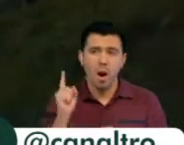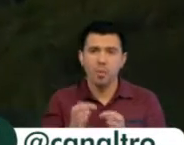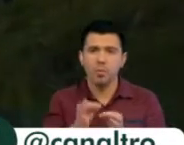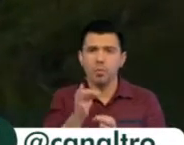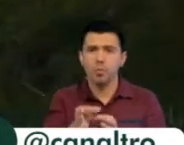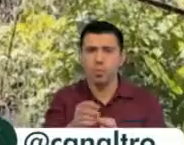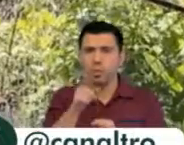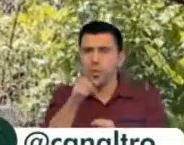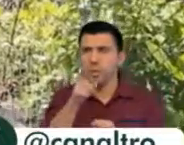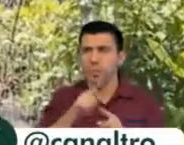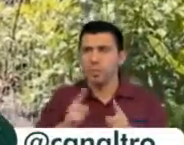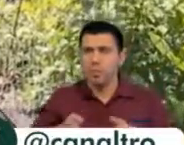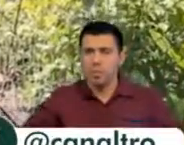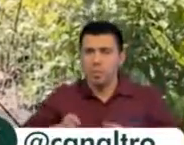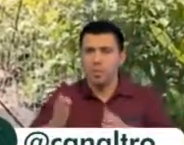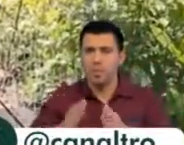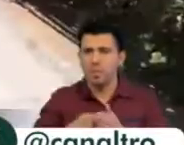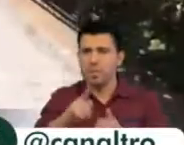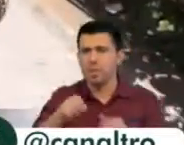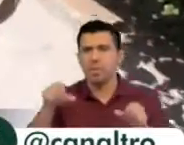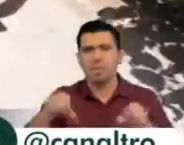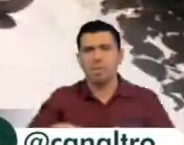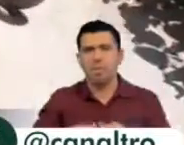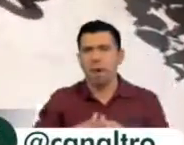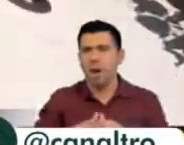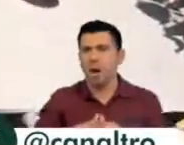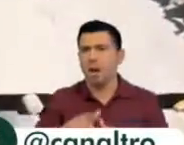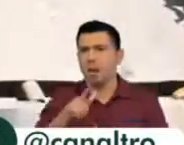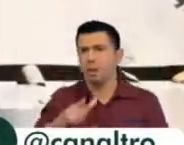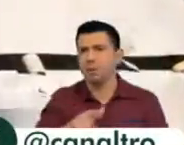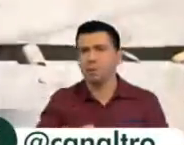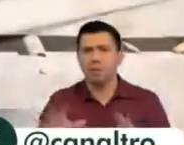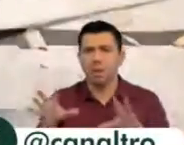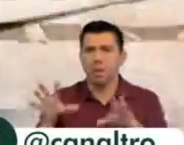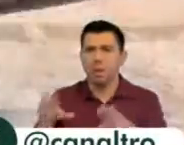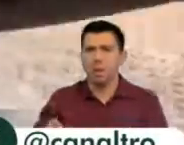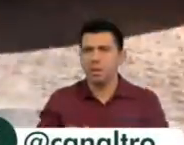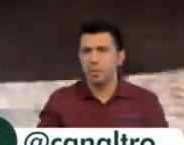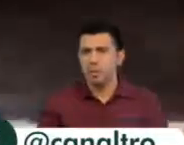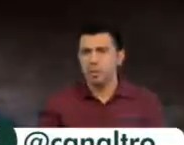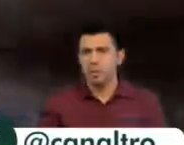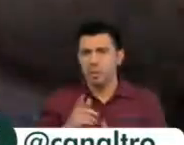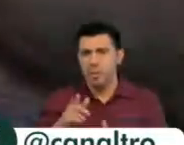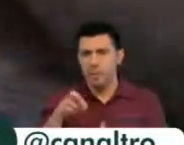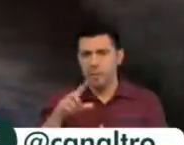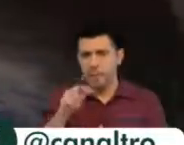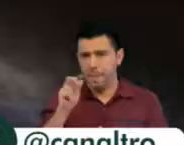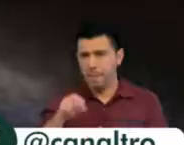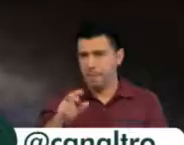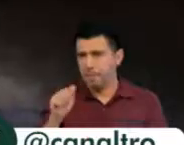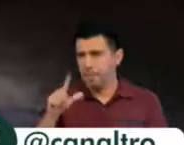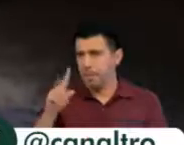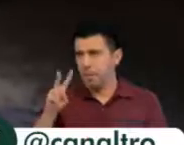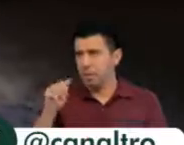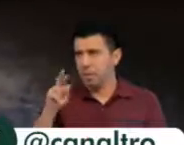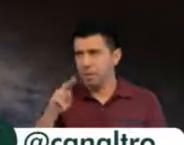vías están en mal estado, como este puente en la ruta a Plan de Álvarez.